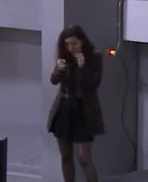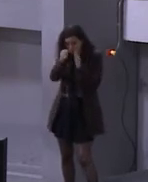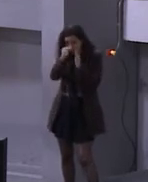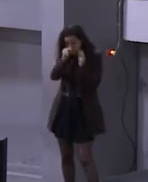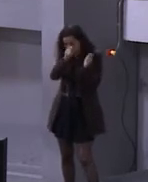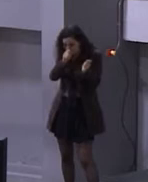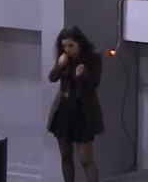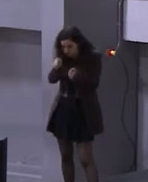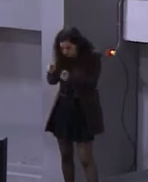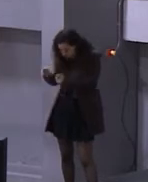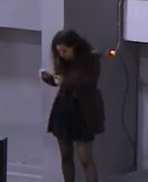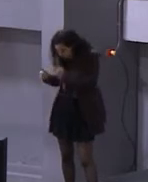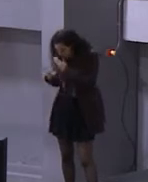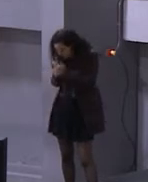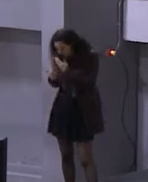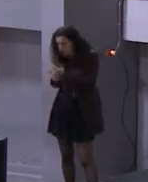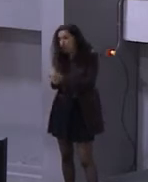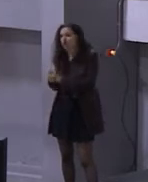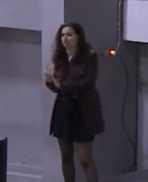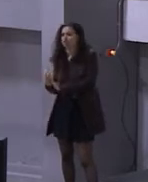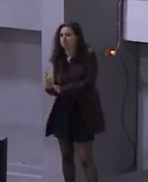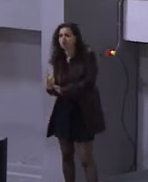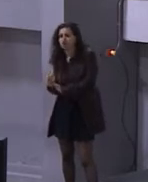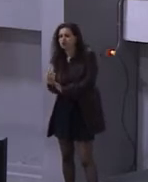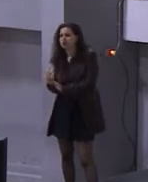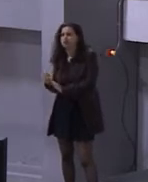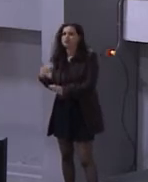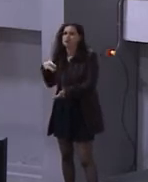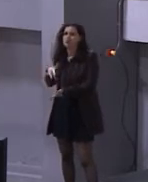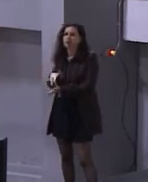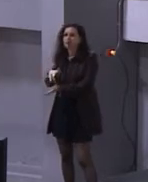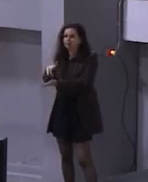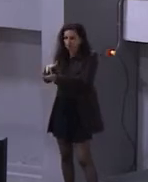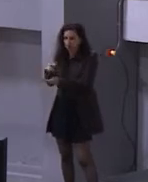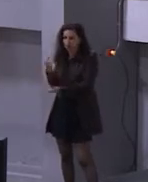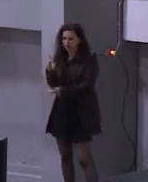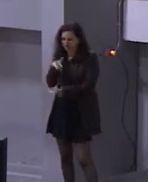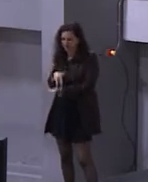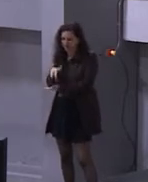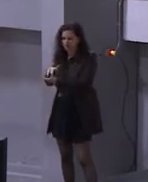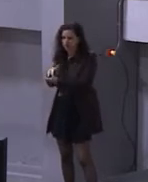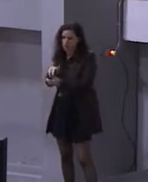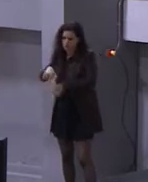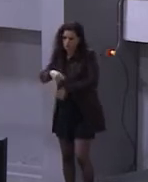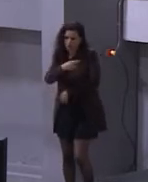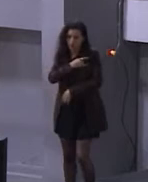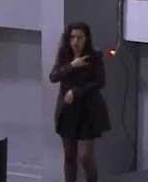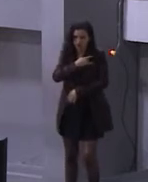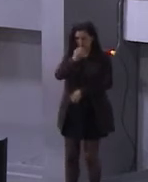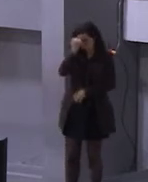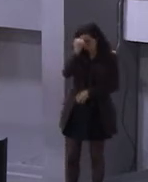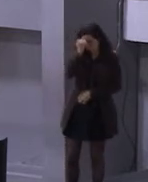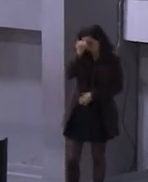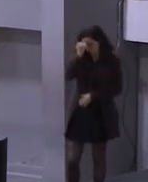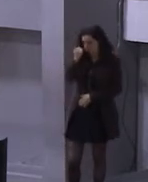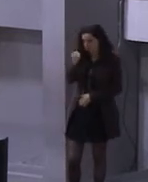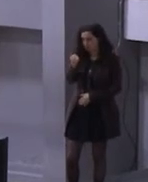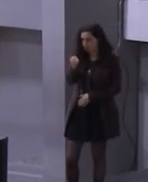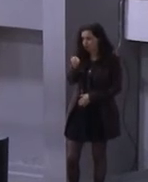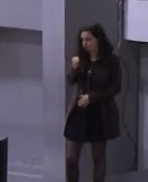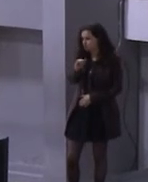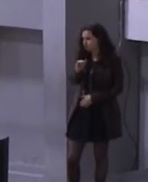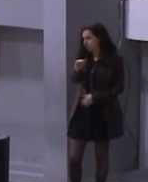reporta un déficit. Eso no existe en la Universidad Pedagógica Nacional. Pero no quiere decir que no haya necesidad de incurrir. ¿Qué hacemos desde la